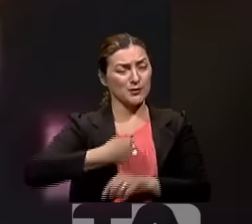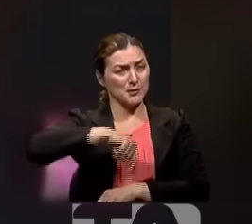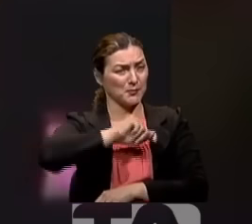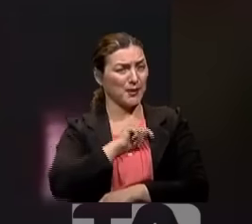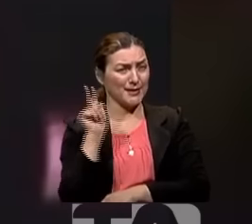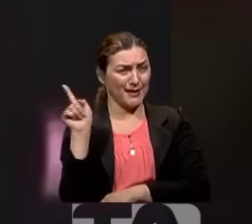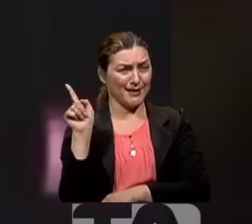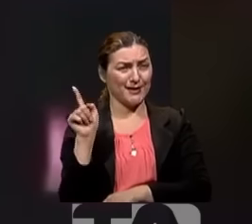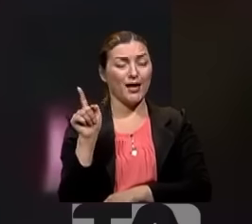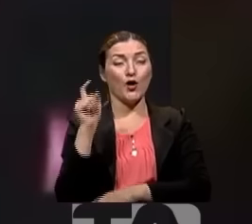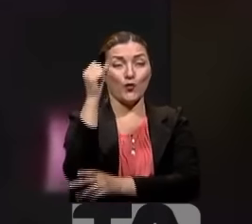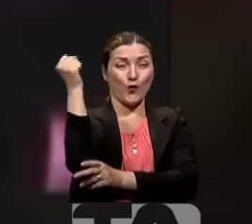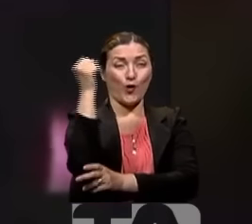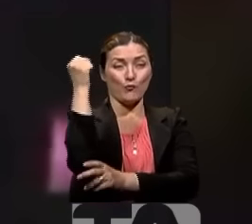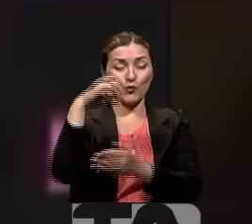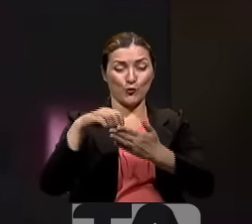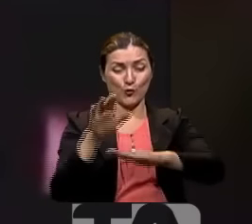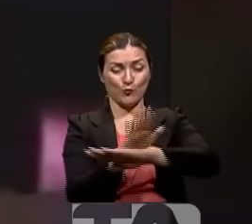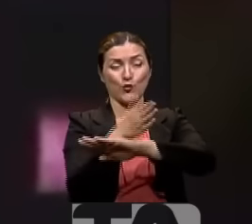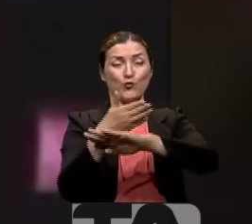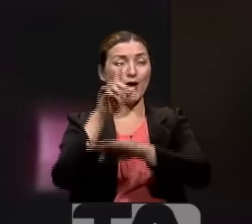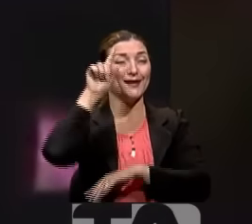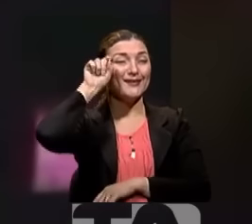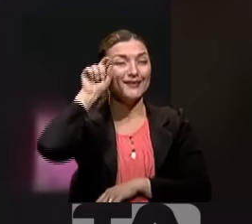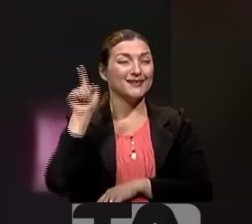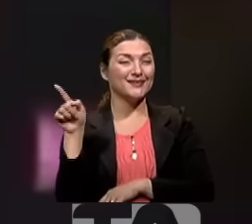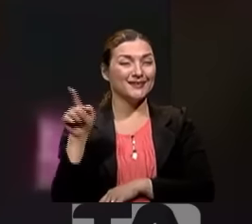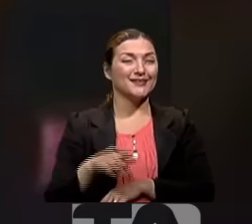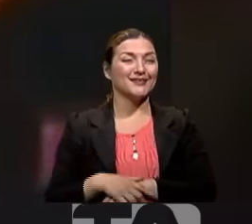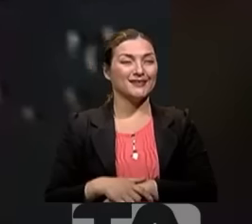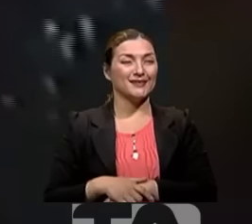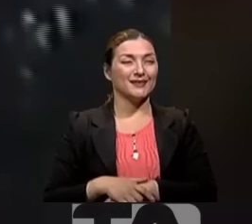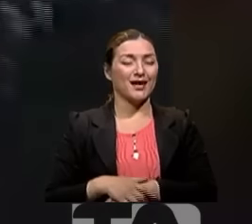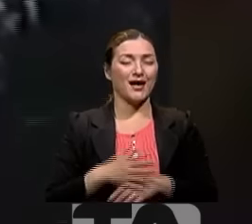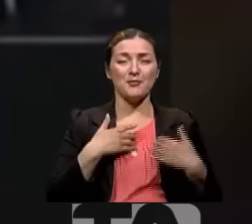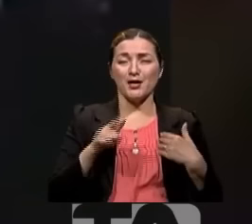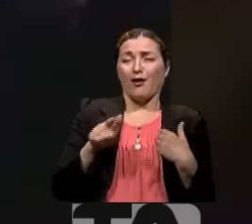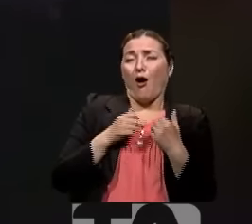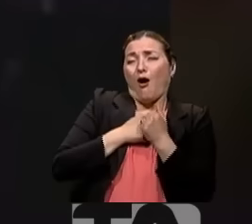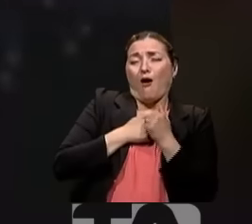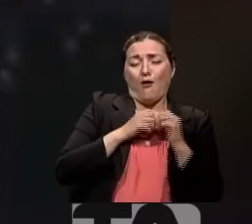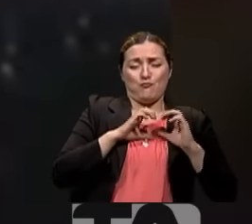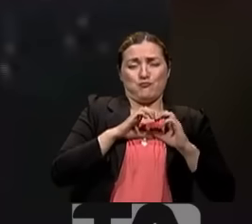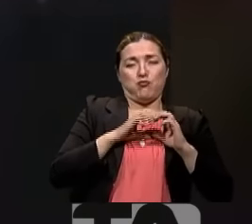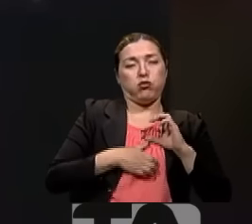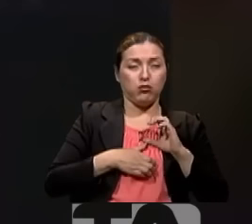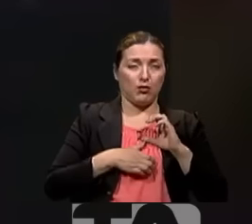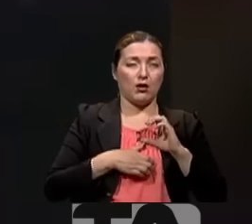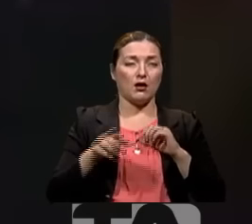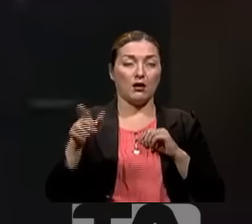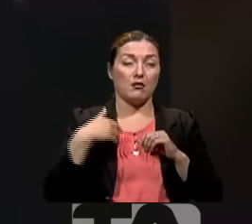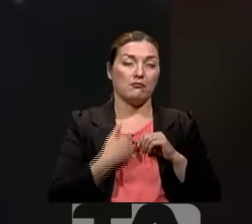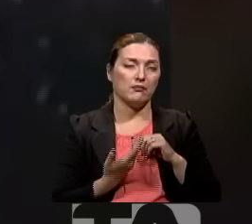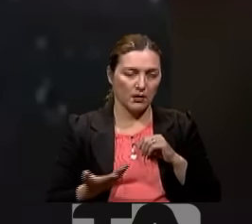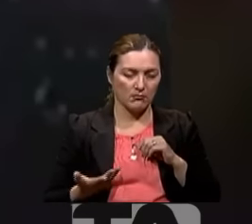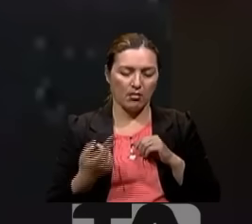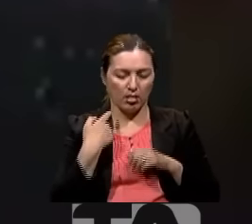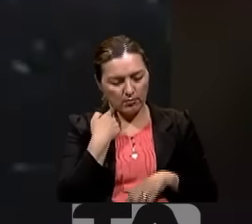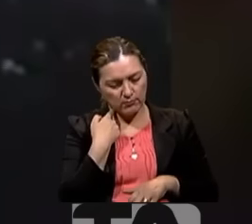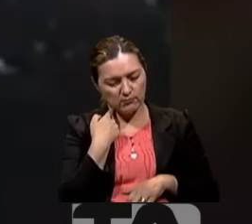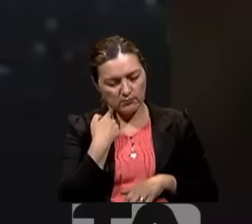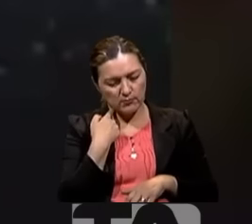acuerdo de eso? Concierto. ¿Sabe que me acuerdo de eso? Ya basta de la... Me rompieron el corazón en ese concierto. ¡Nunca